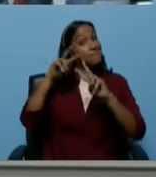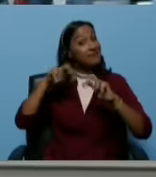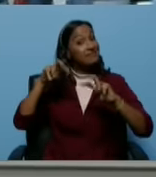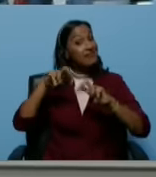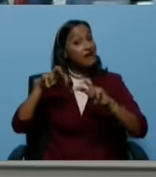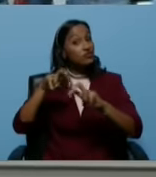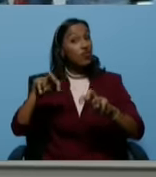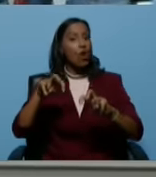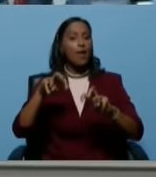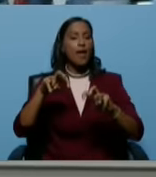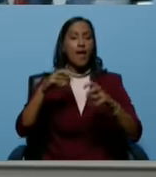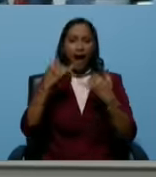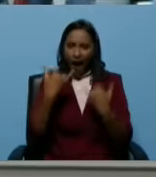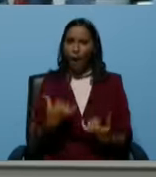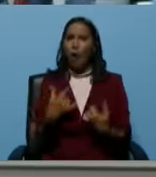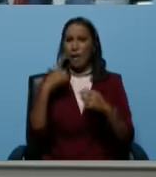curso,